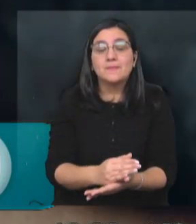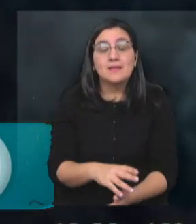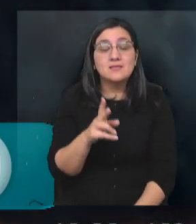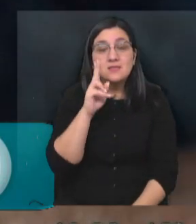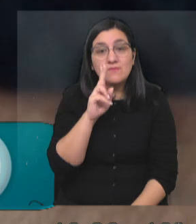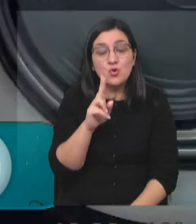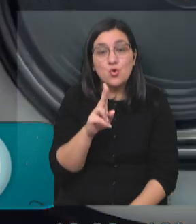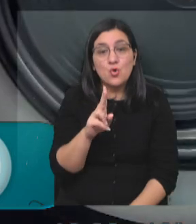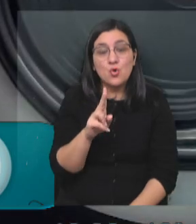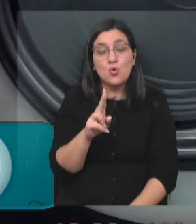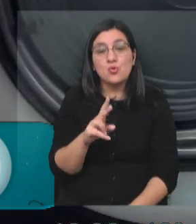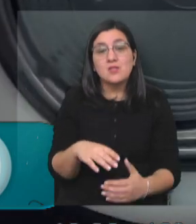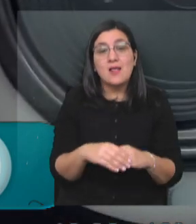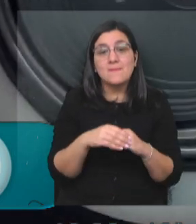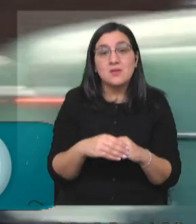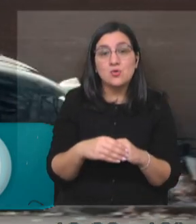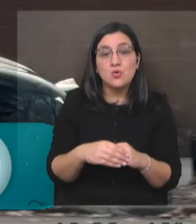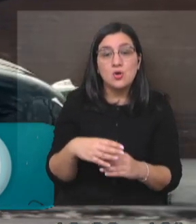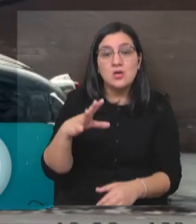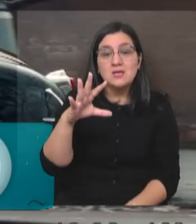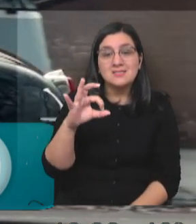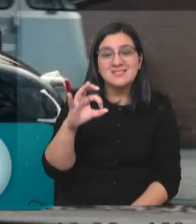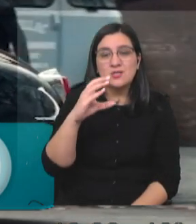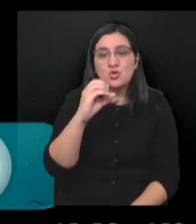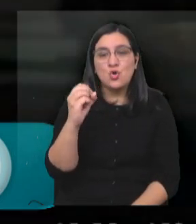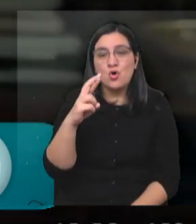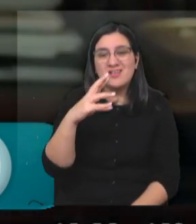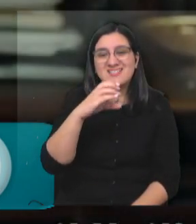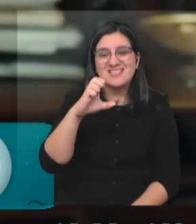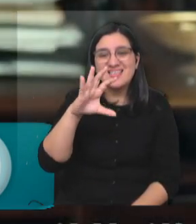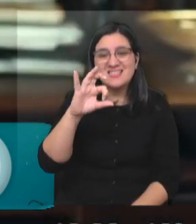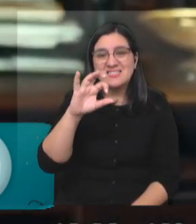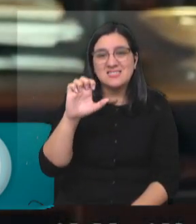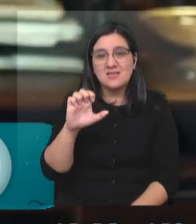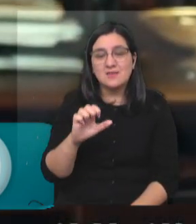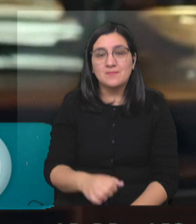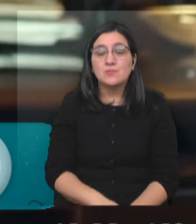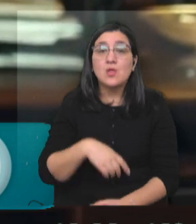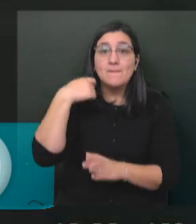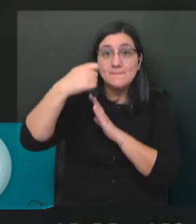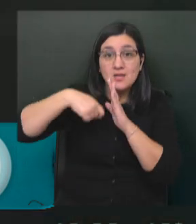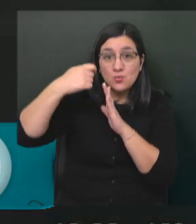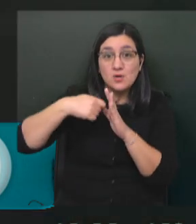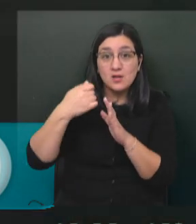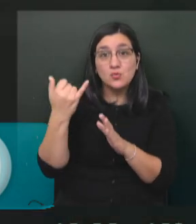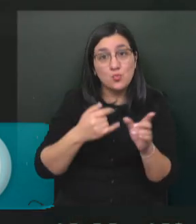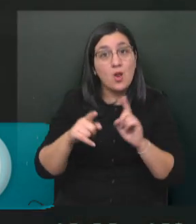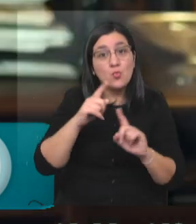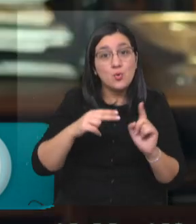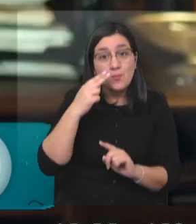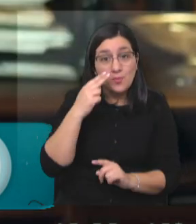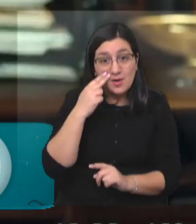pantallas del amigo Martin Scorsese. Película que tuvo todo una serie de